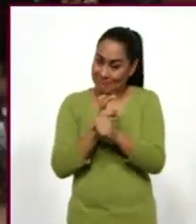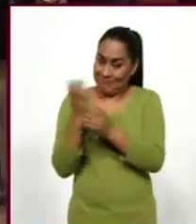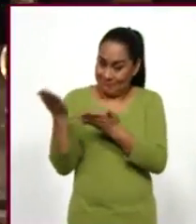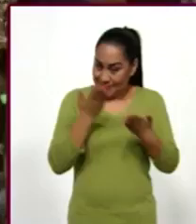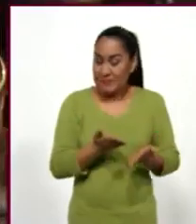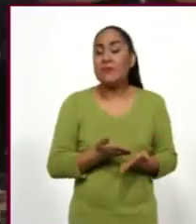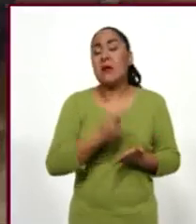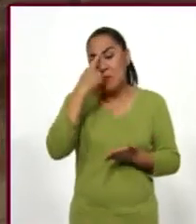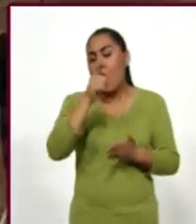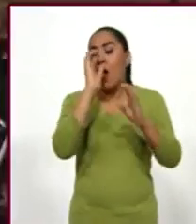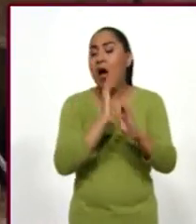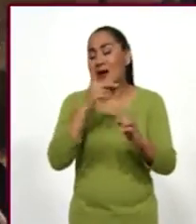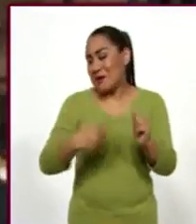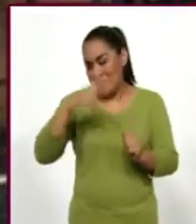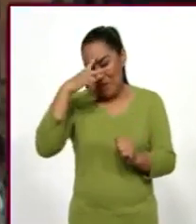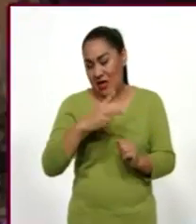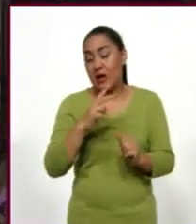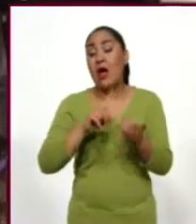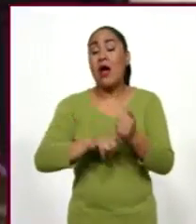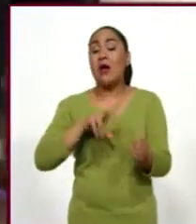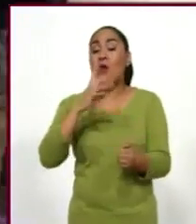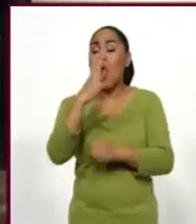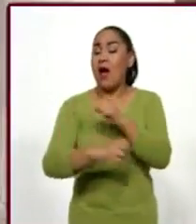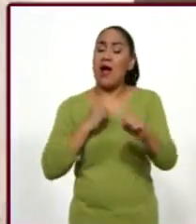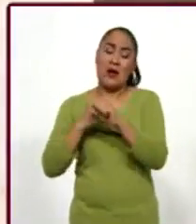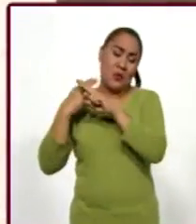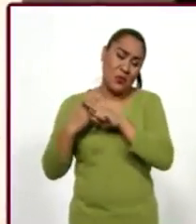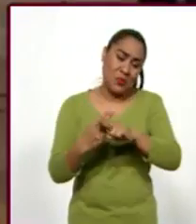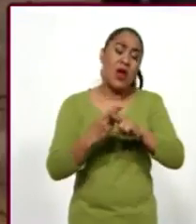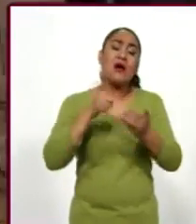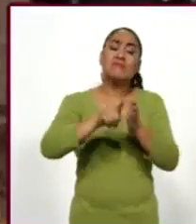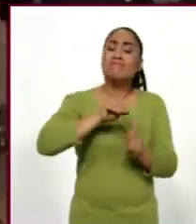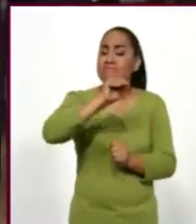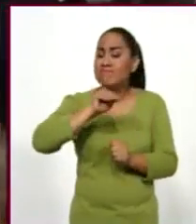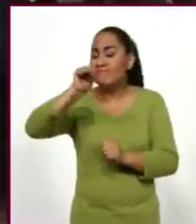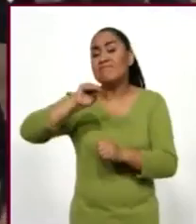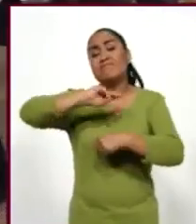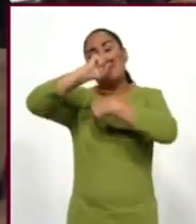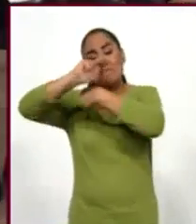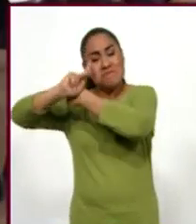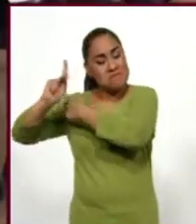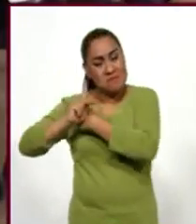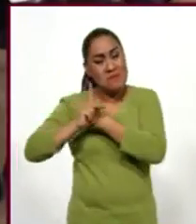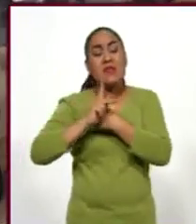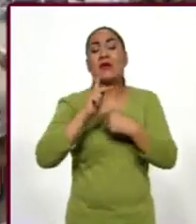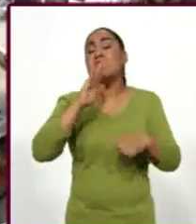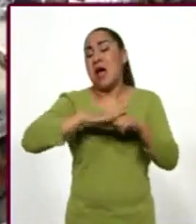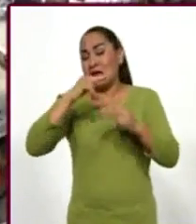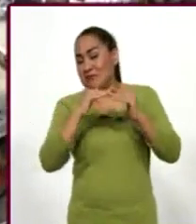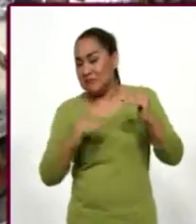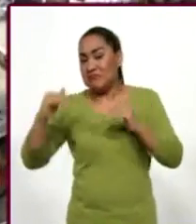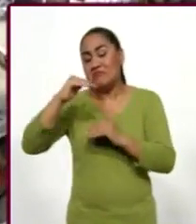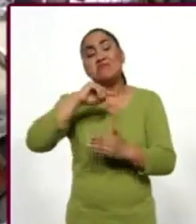dedicados a la música tradicional desde hace 34 años han pisado escenarios del extranjero en el más alto nivel de nuestro país